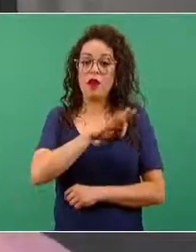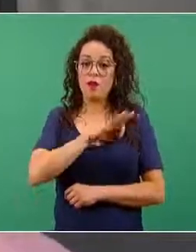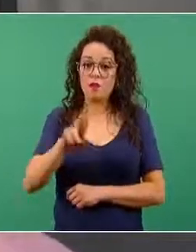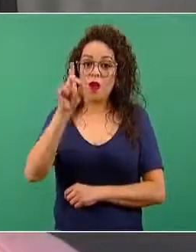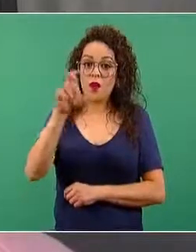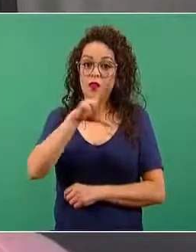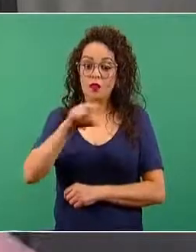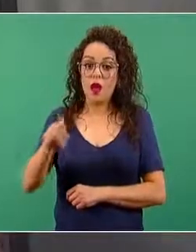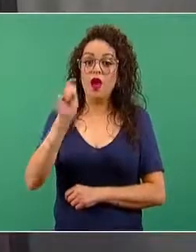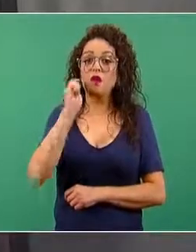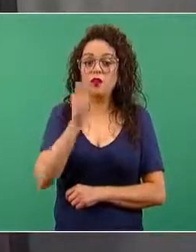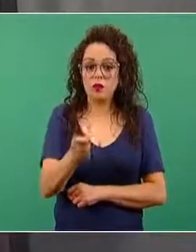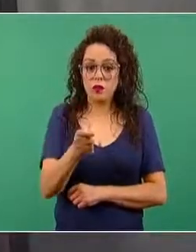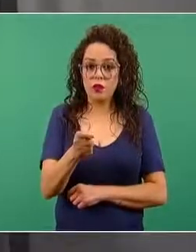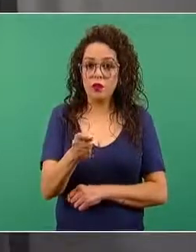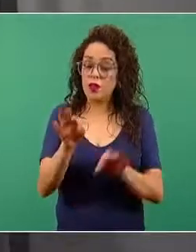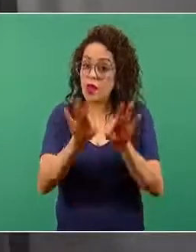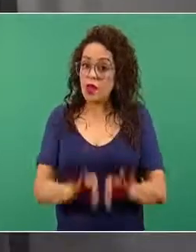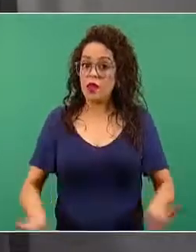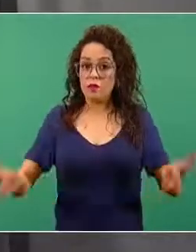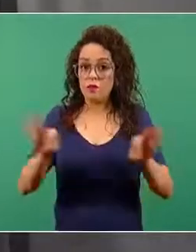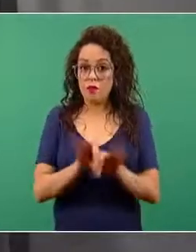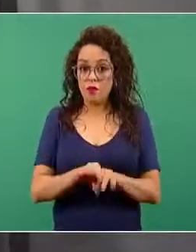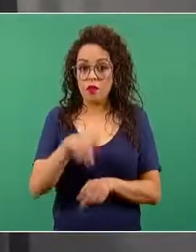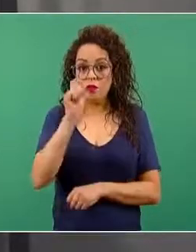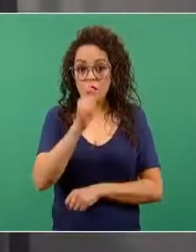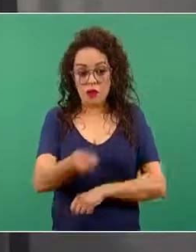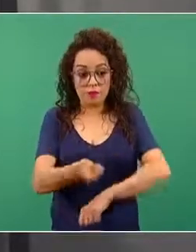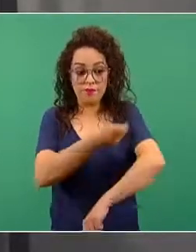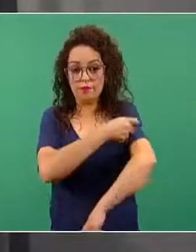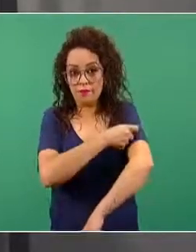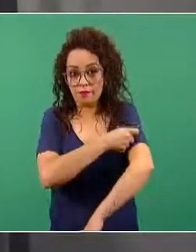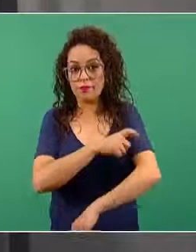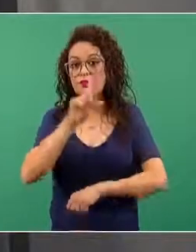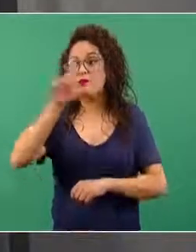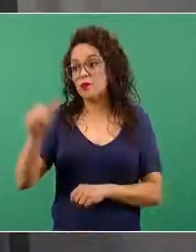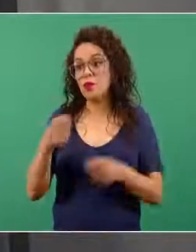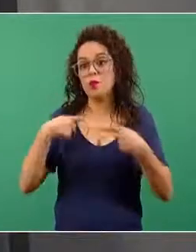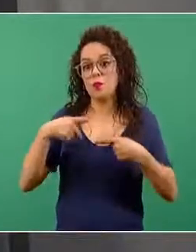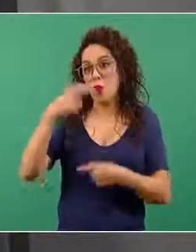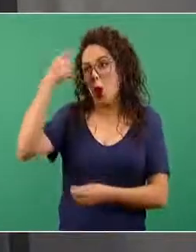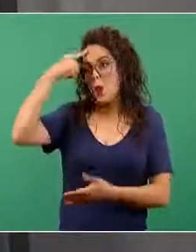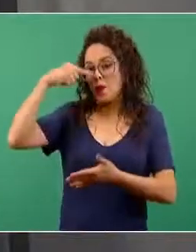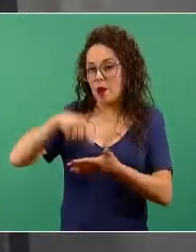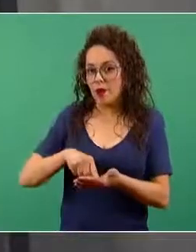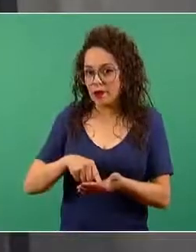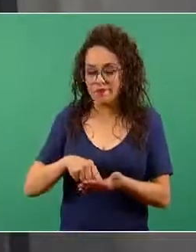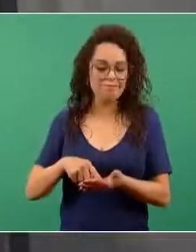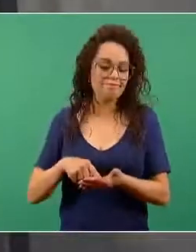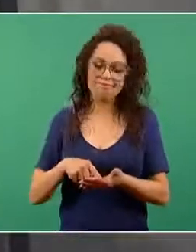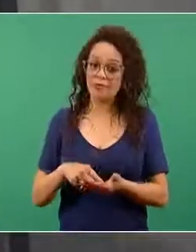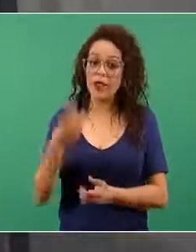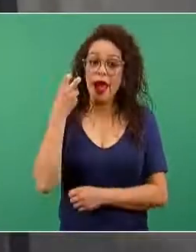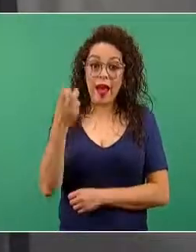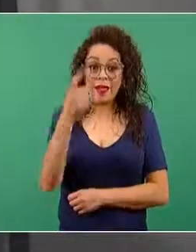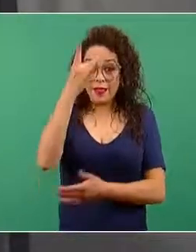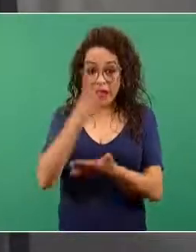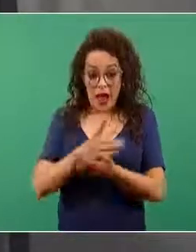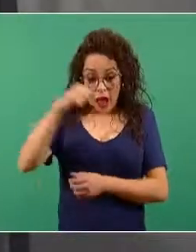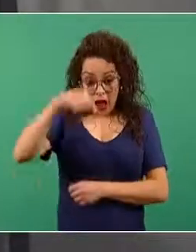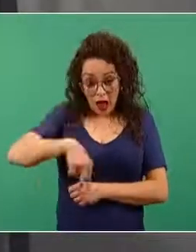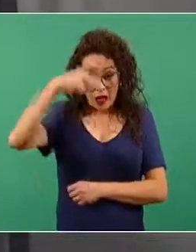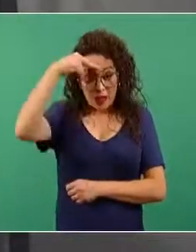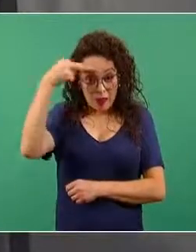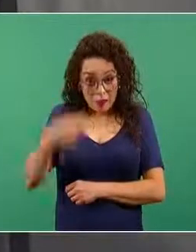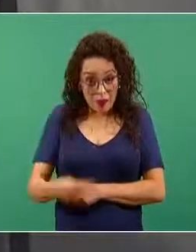credibilidad de una intervención tan importante en la salud pública como son las vacunas. Estos fenómenos no son exclusivos de México, estos